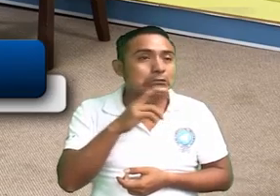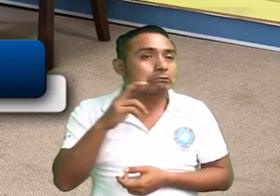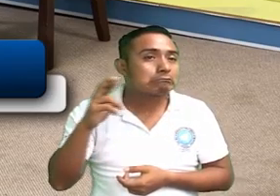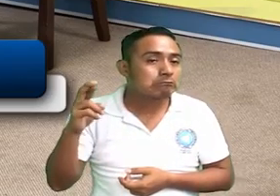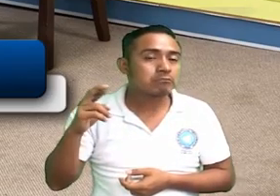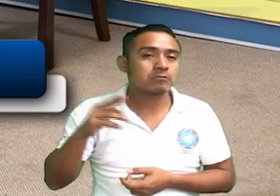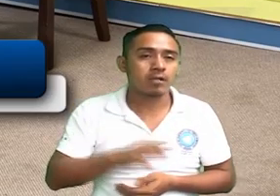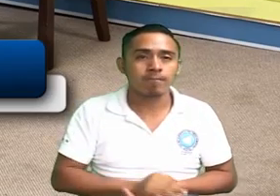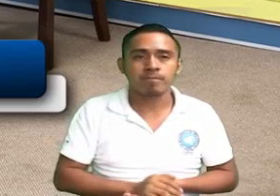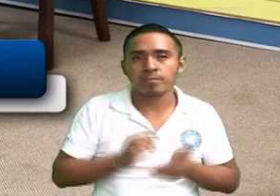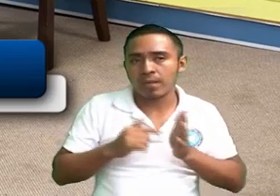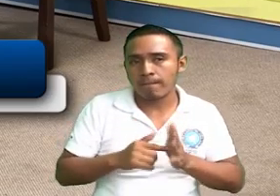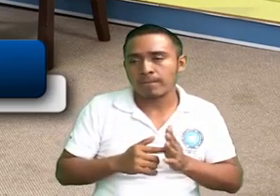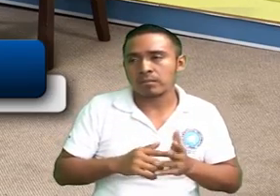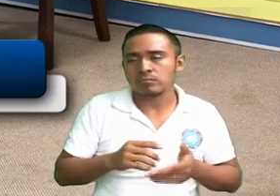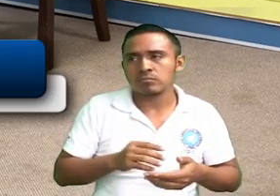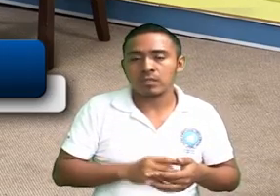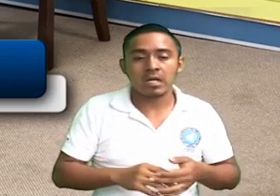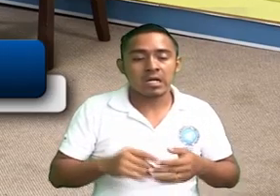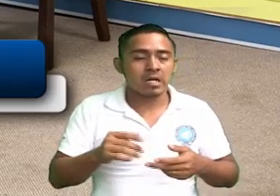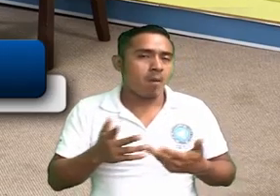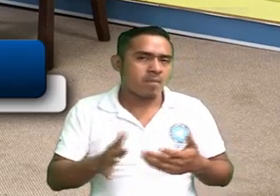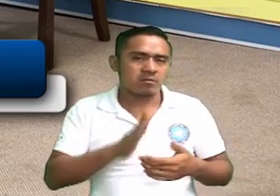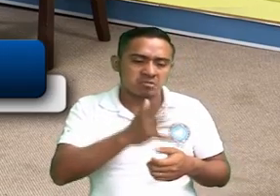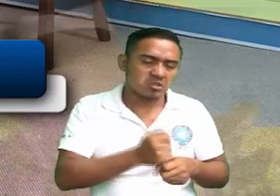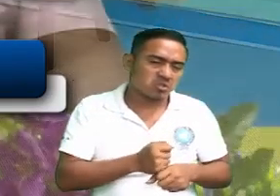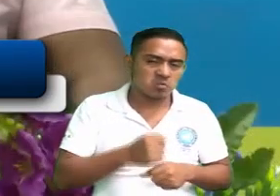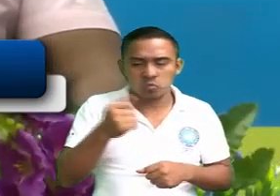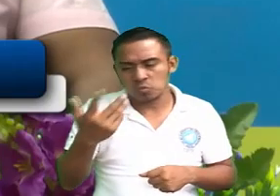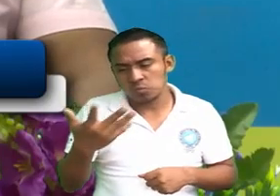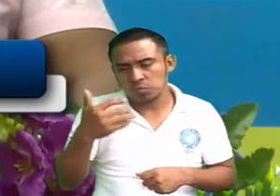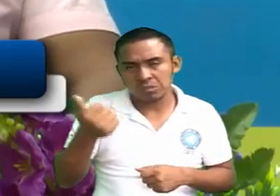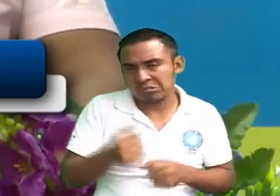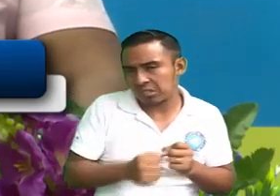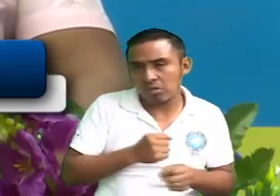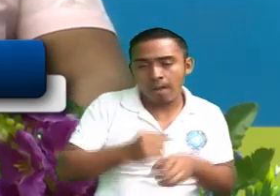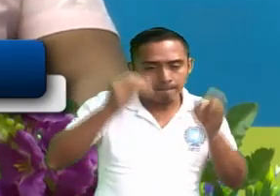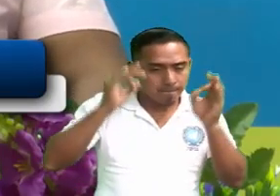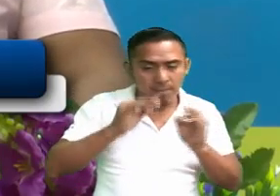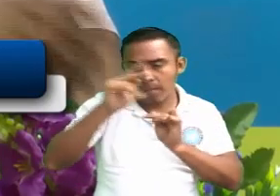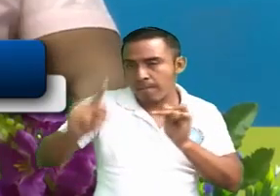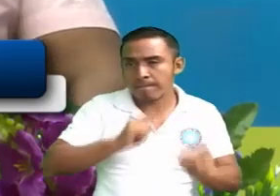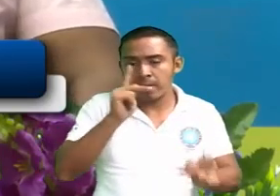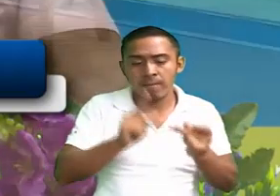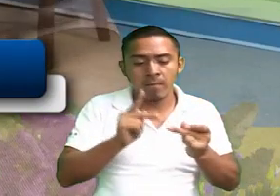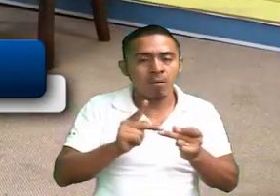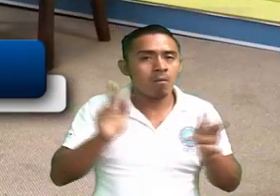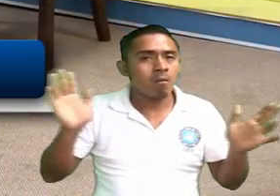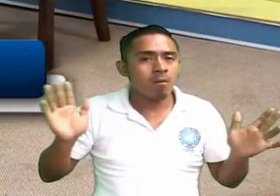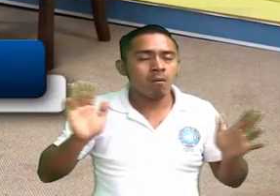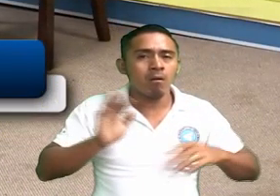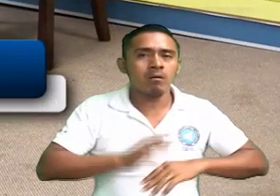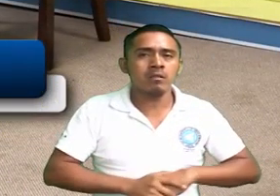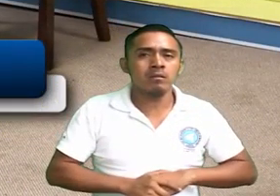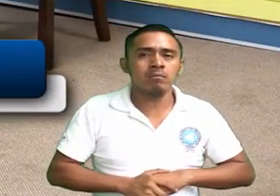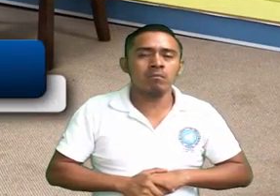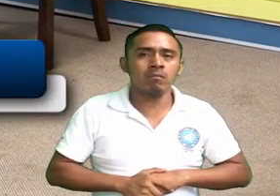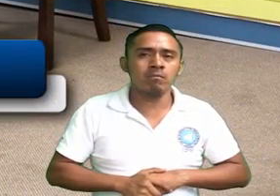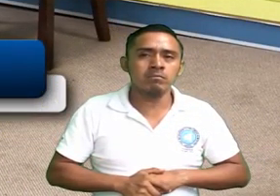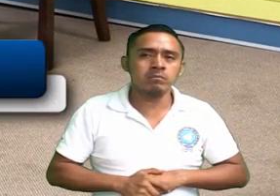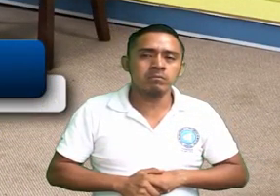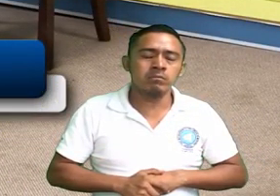bien? Aunque quizás algunas palabras no las puedan pronunciar, como usted dice, la R. Es un problema hasta para los adultos. Sí, está para